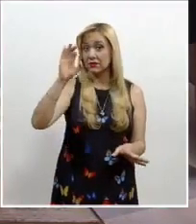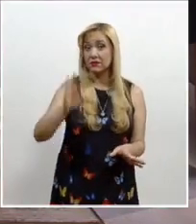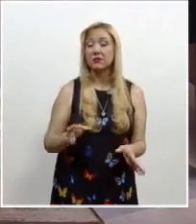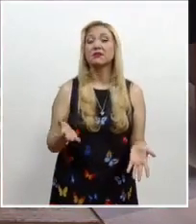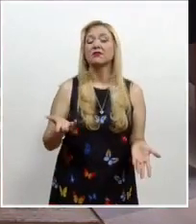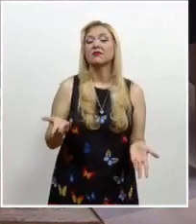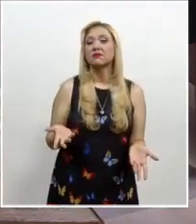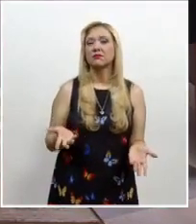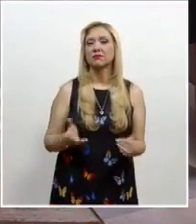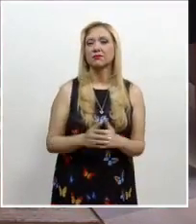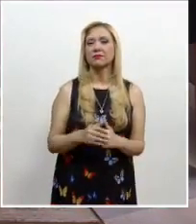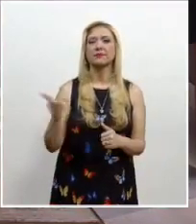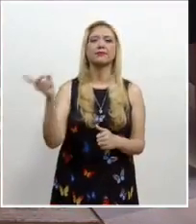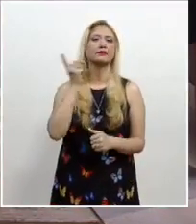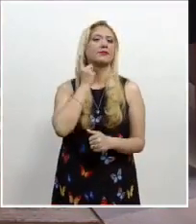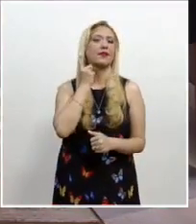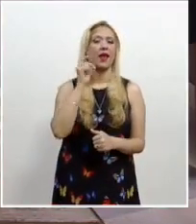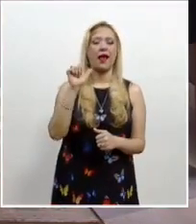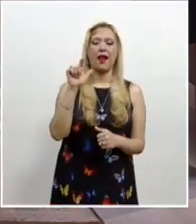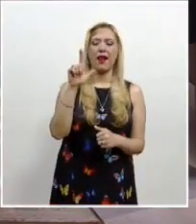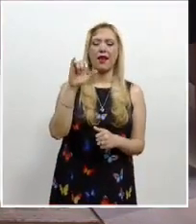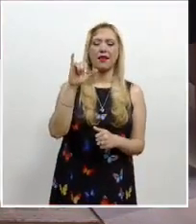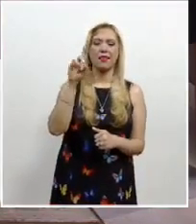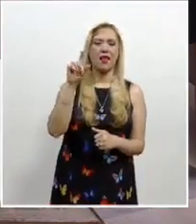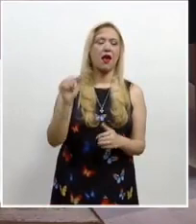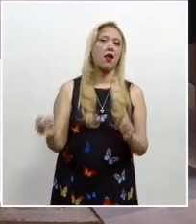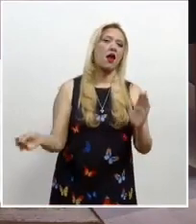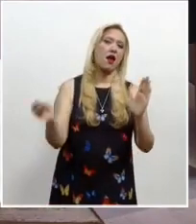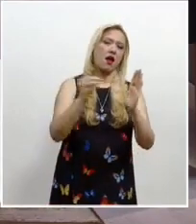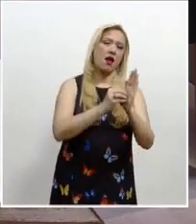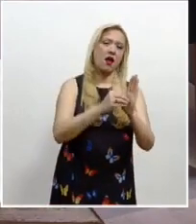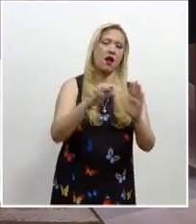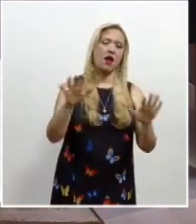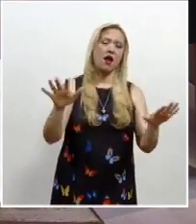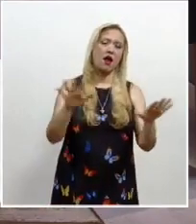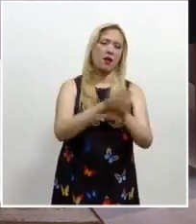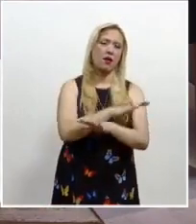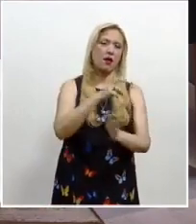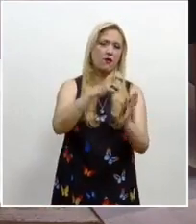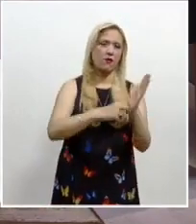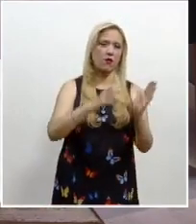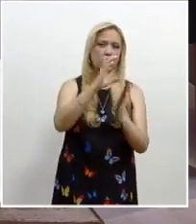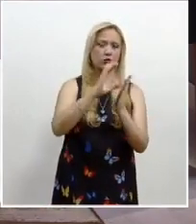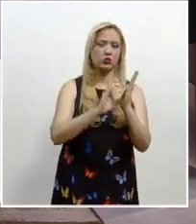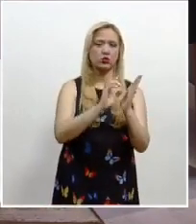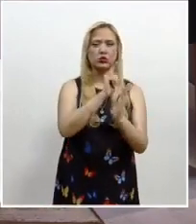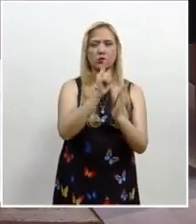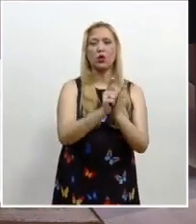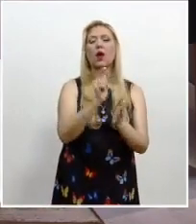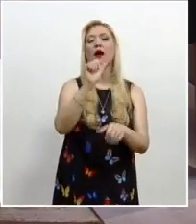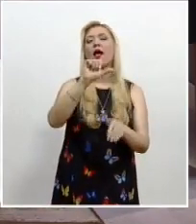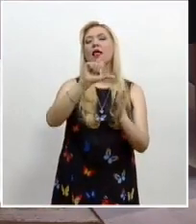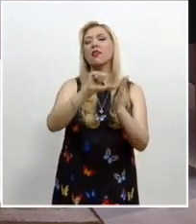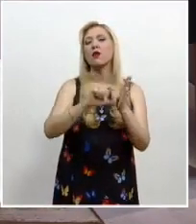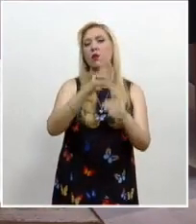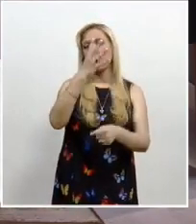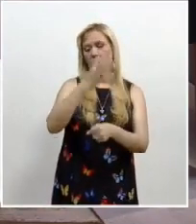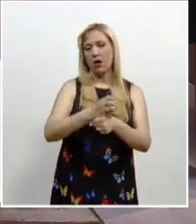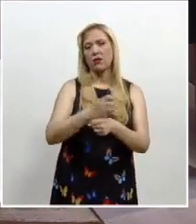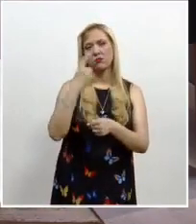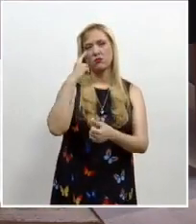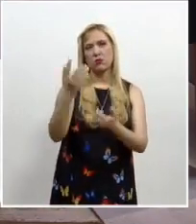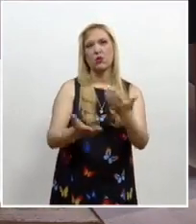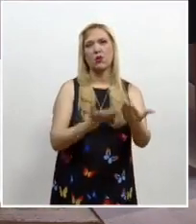la diputada Aleida Alavés presentó una reforma a la Constitución en el artículo 4 constitucional para no solamente